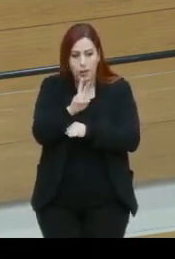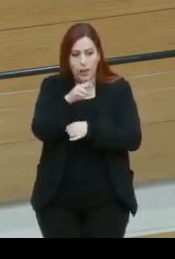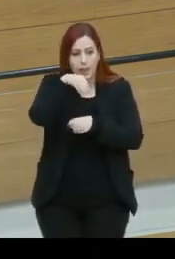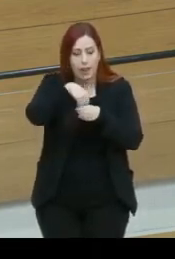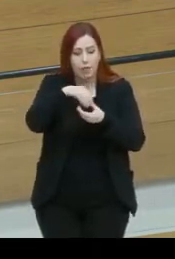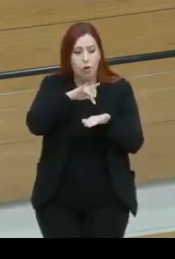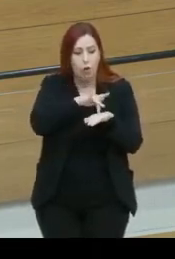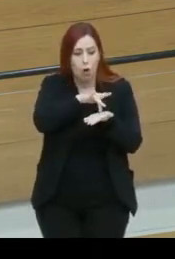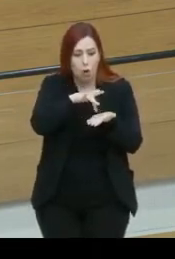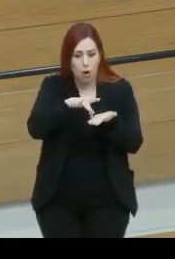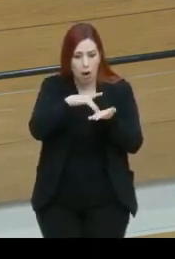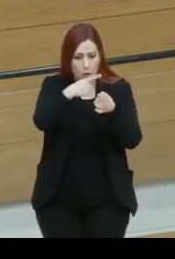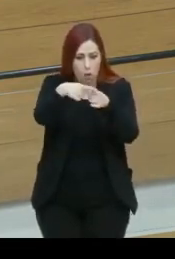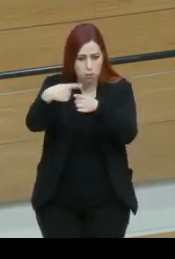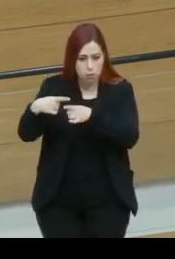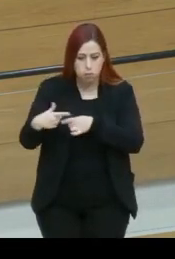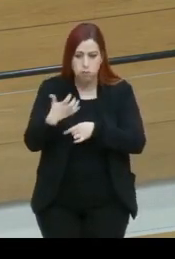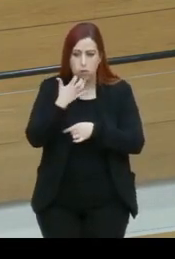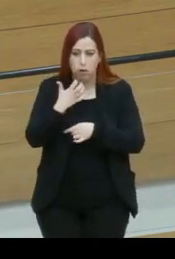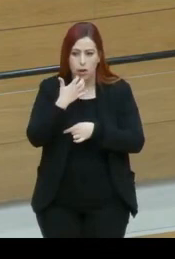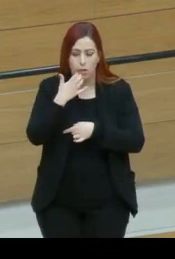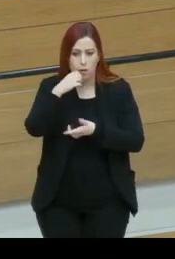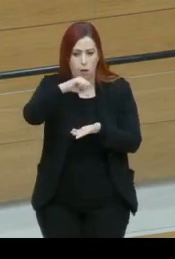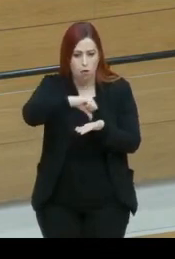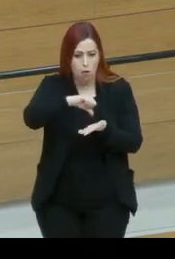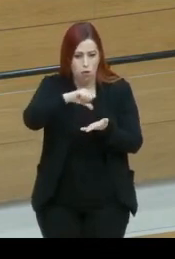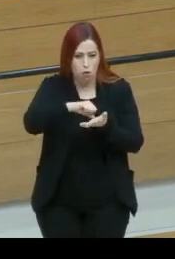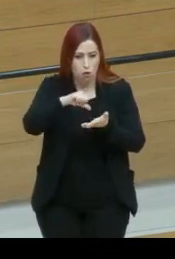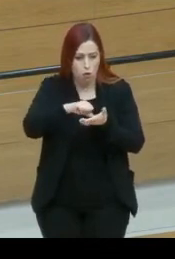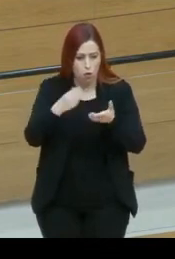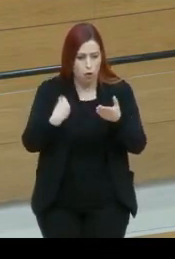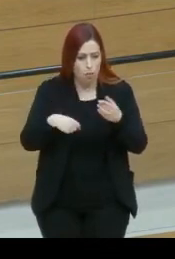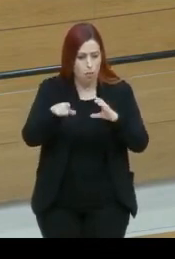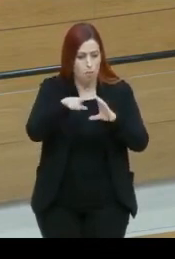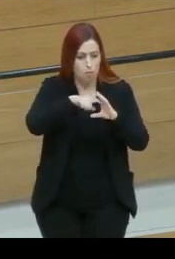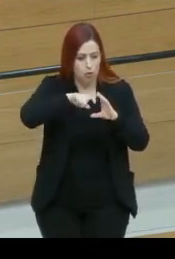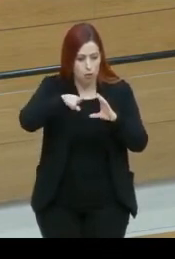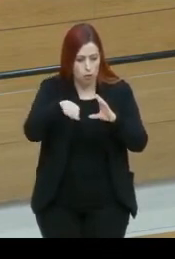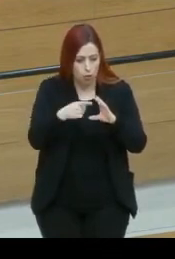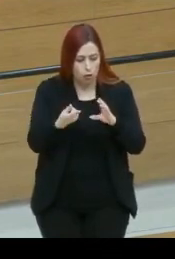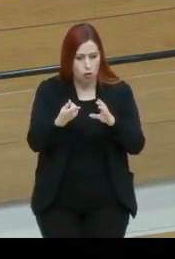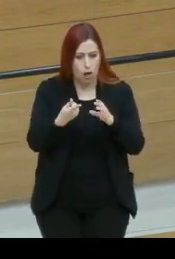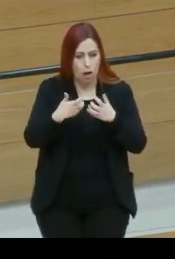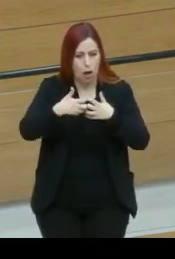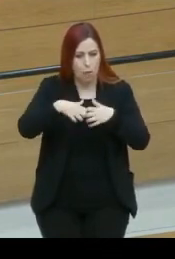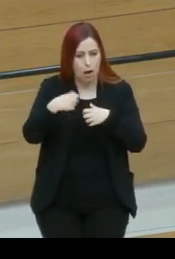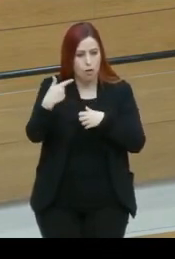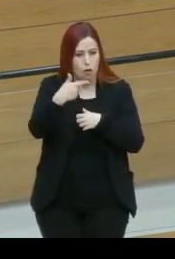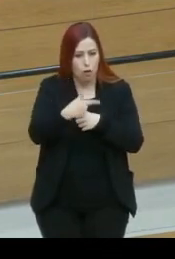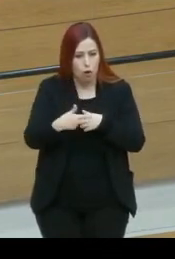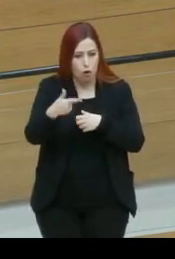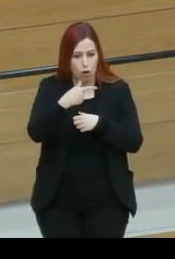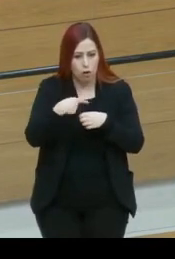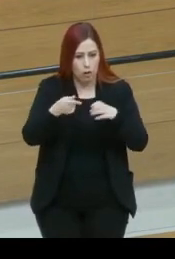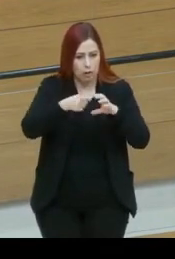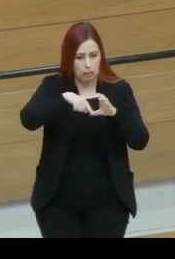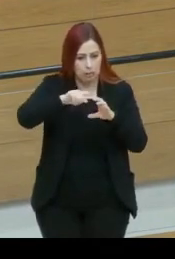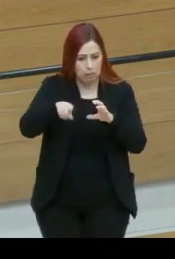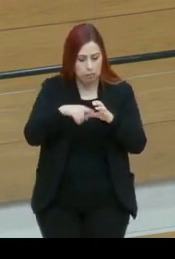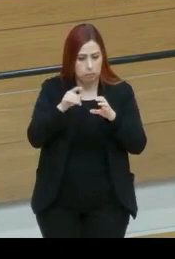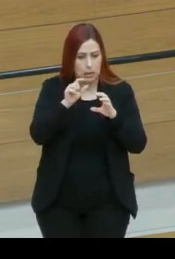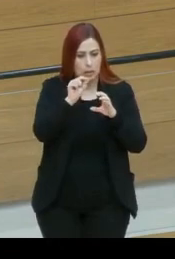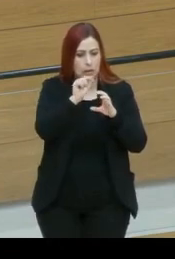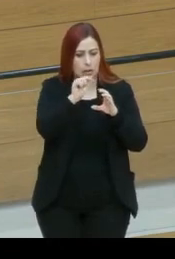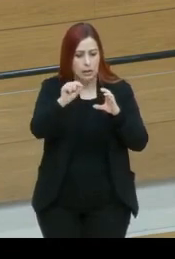orgánulos, como pueden ser el núcleo, la mitocondria, el aparato de Golgi, el retículo endoplasmático y